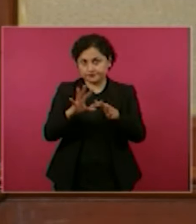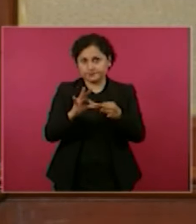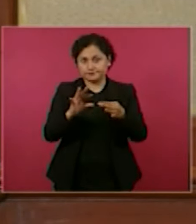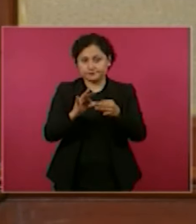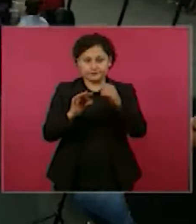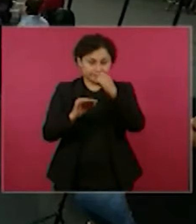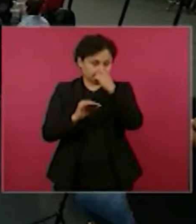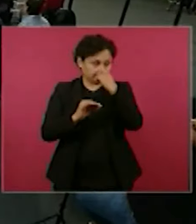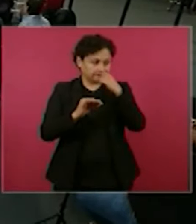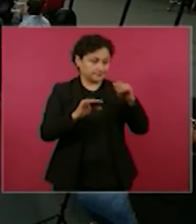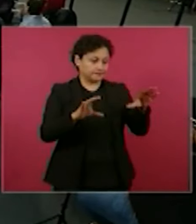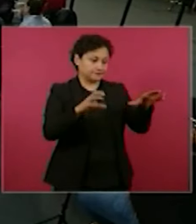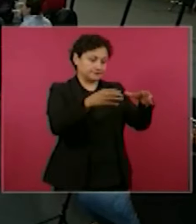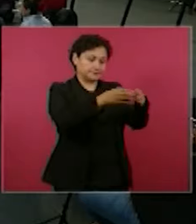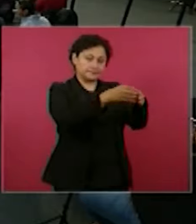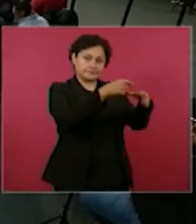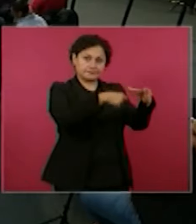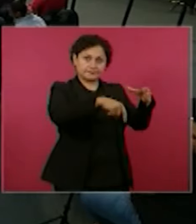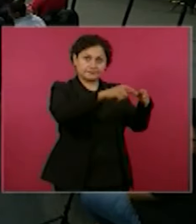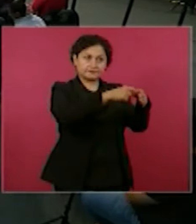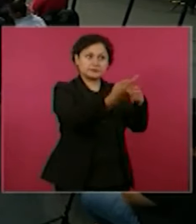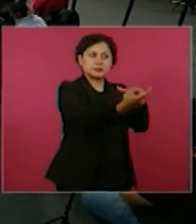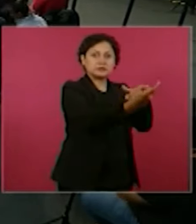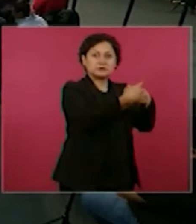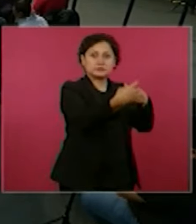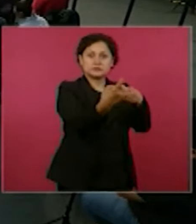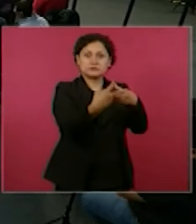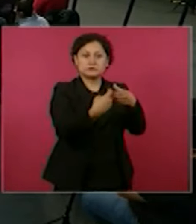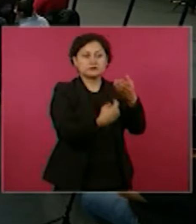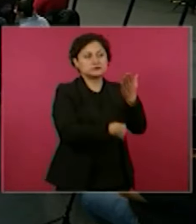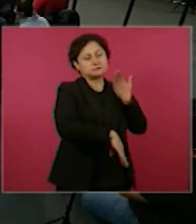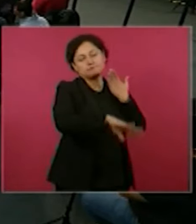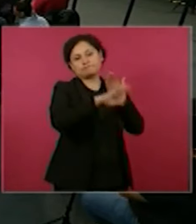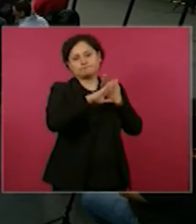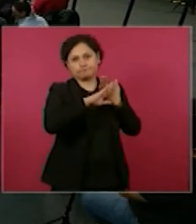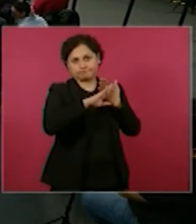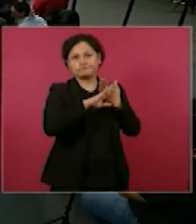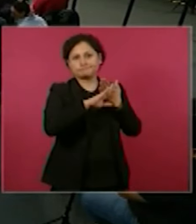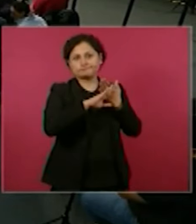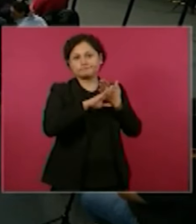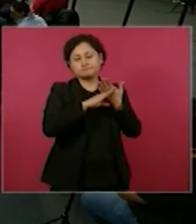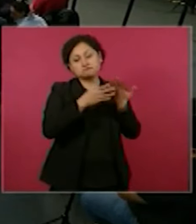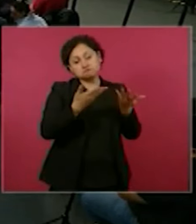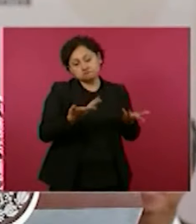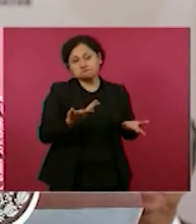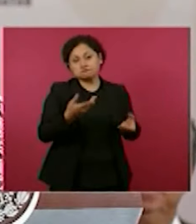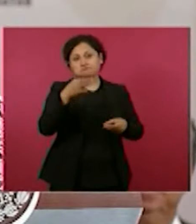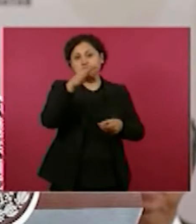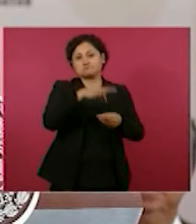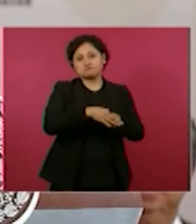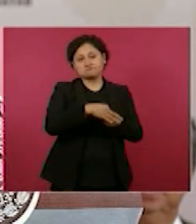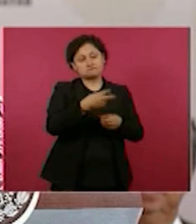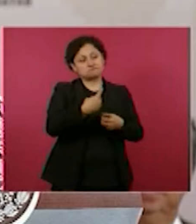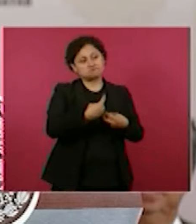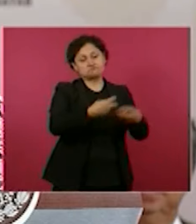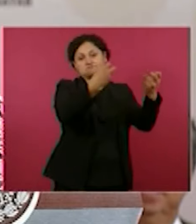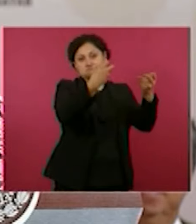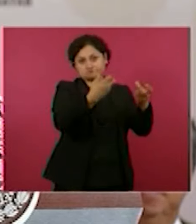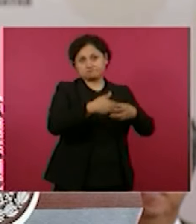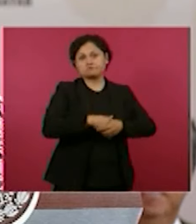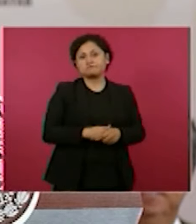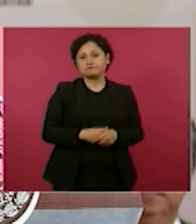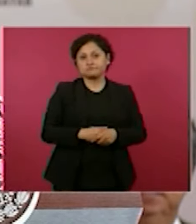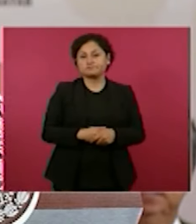lugares si está concentrado. No, yo creo que ahorita más que voto oculto es de qué tamaño es las ganas de